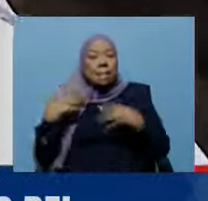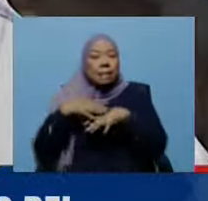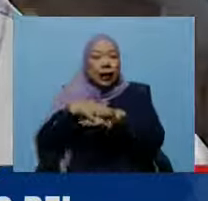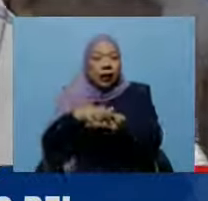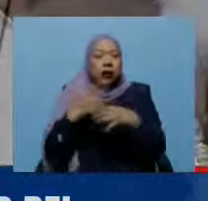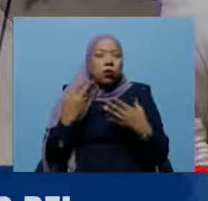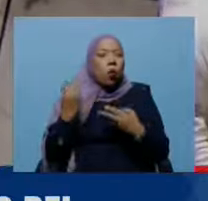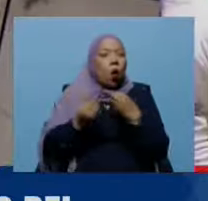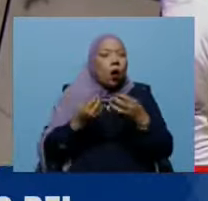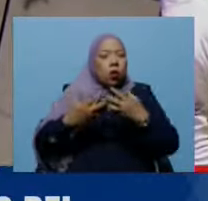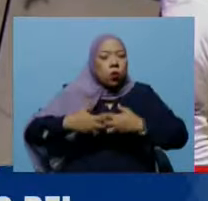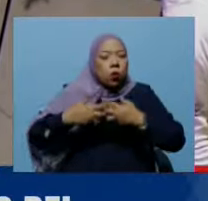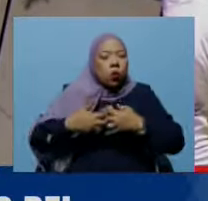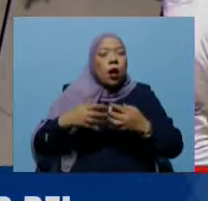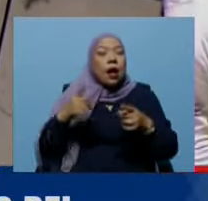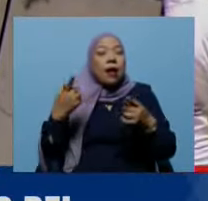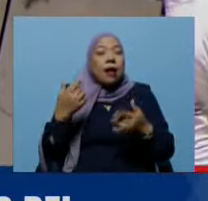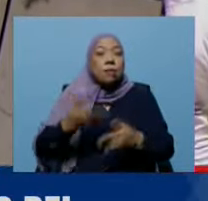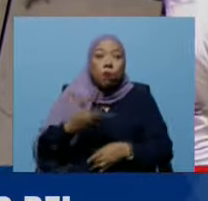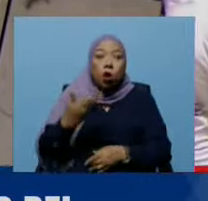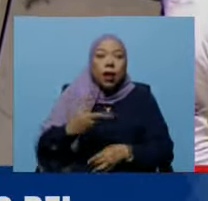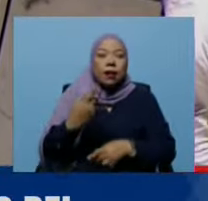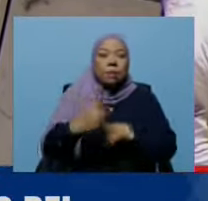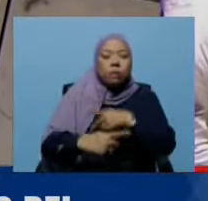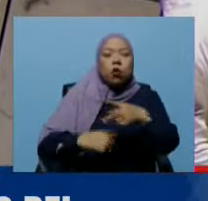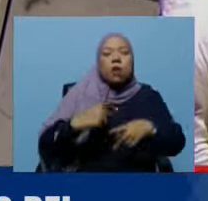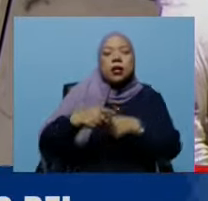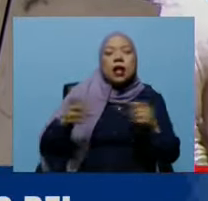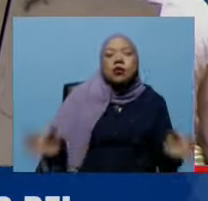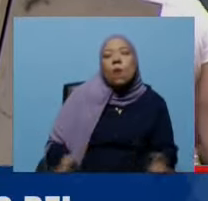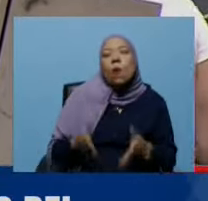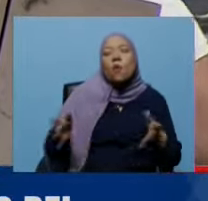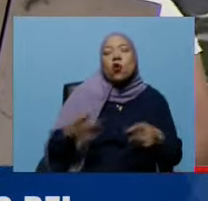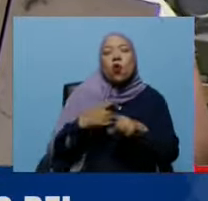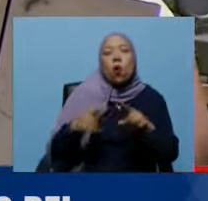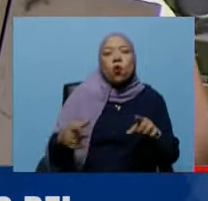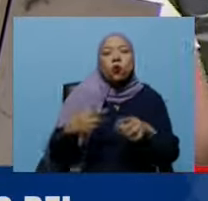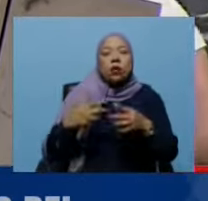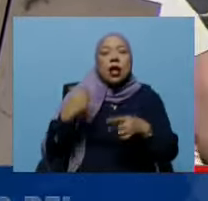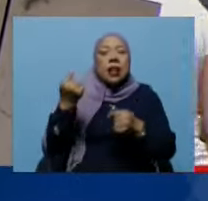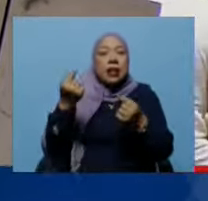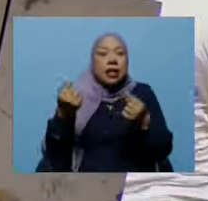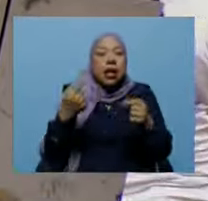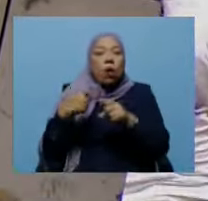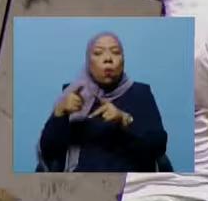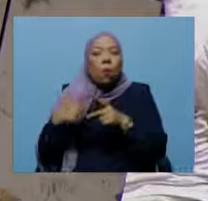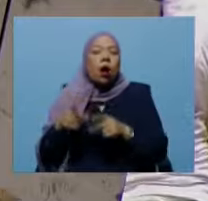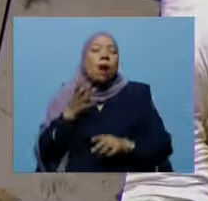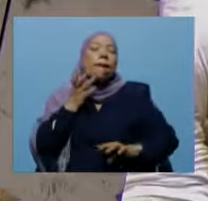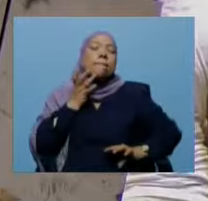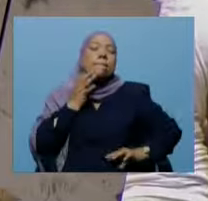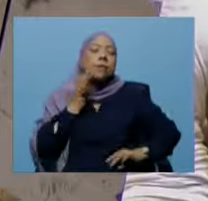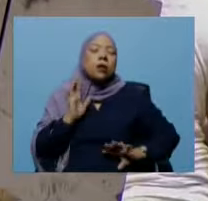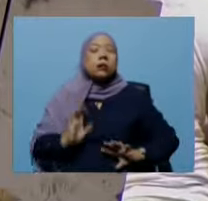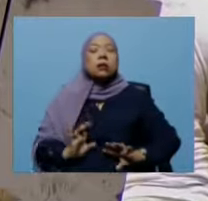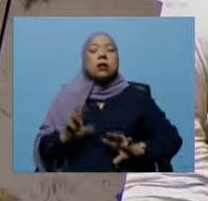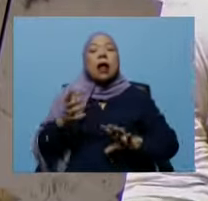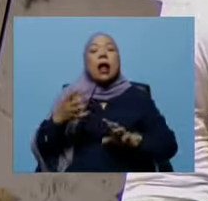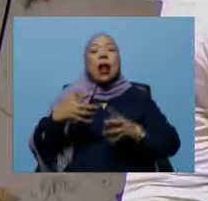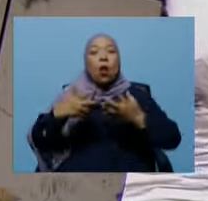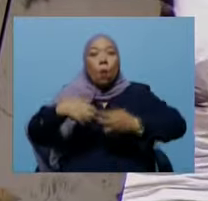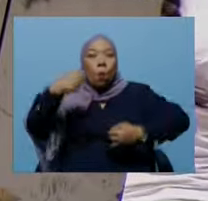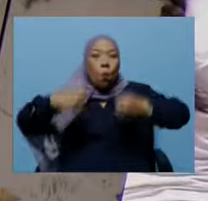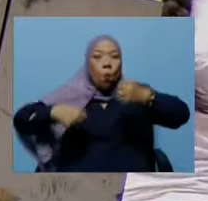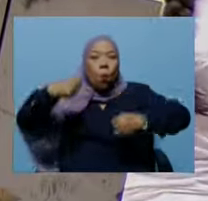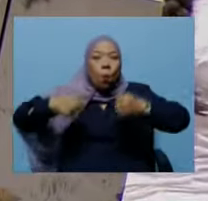planta se encadena a otros procesos productivos y da impulso a otros motores de la economía. Por ejemplo, motor industrial,